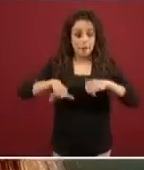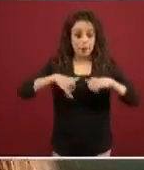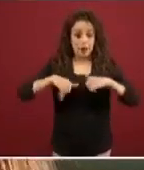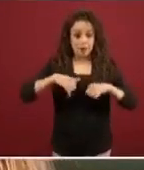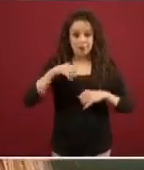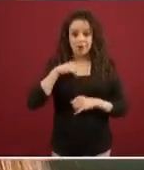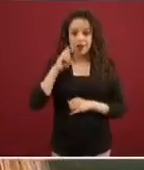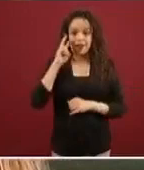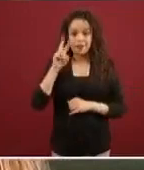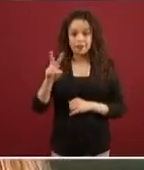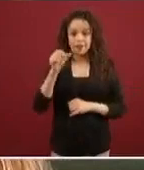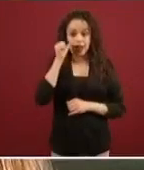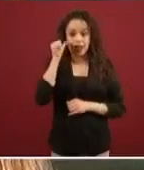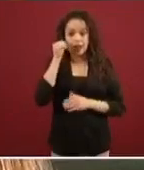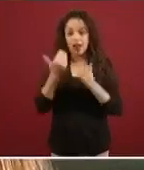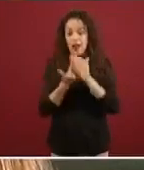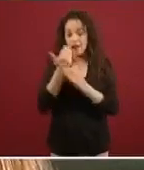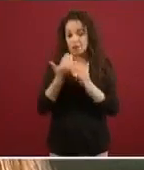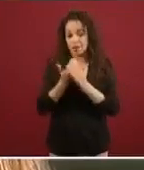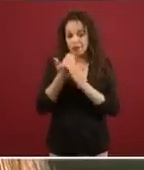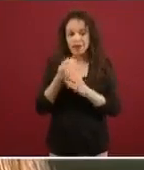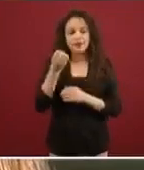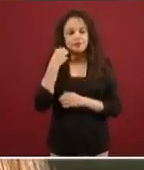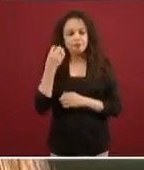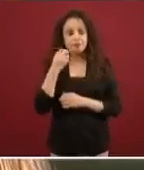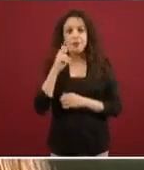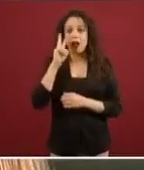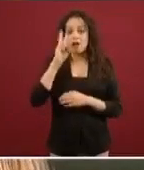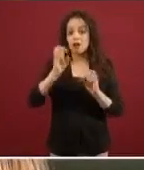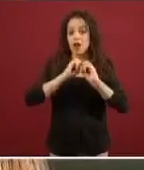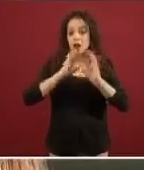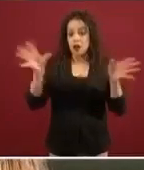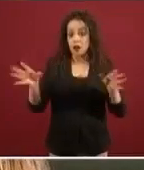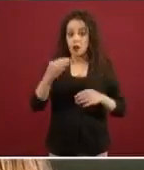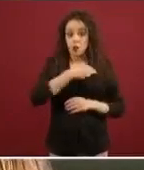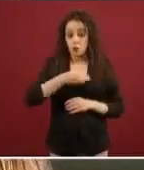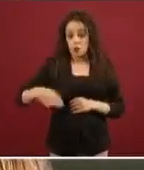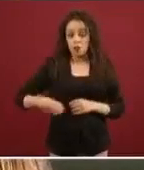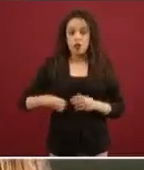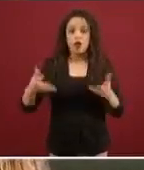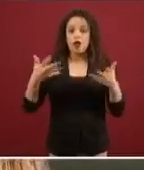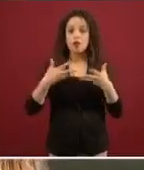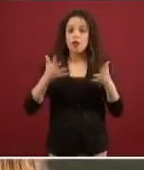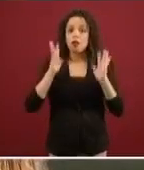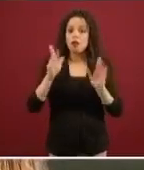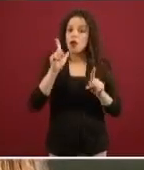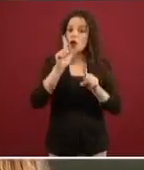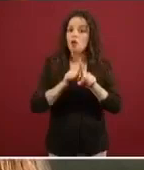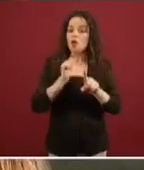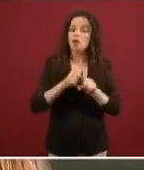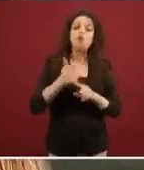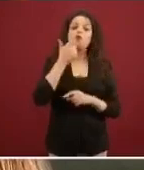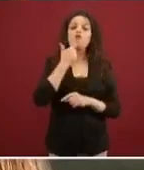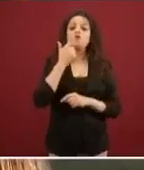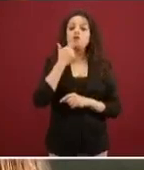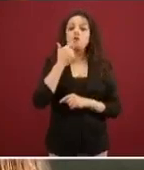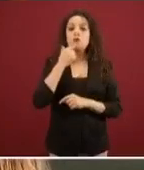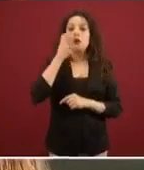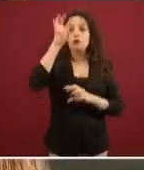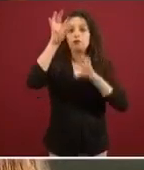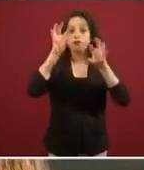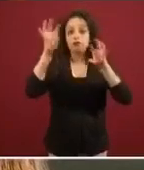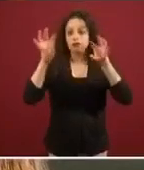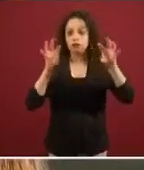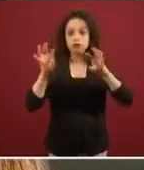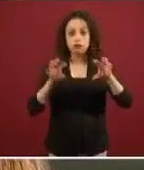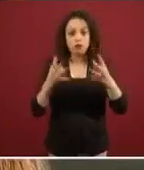mañana ayer, vimos claramente los municipios ya pintados de rojo. En esos municipios, doctor, ¿se puede saber